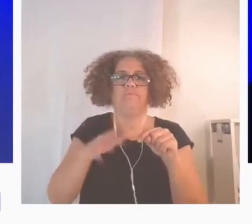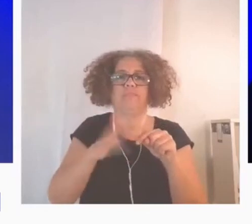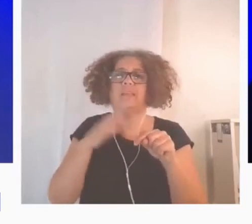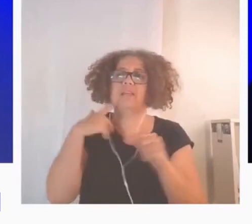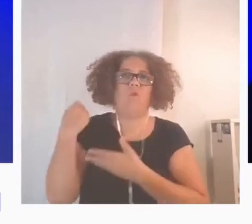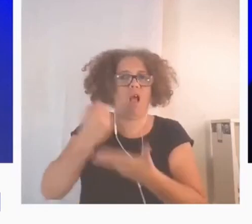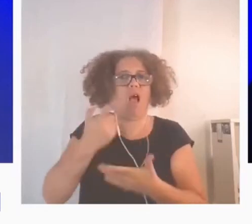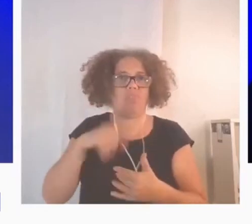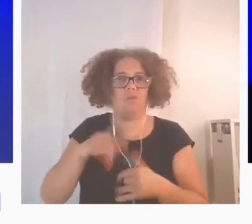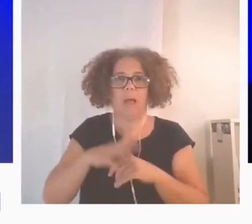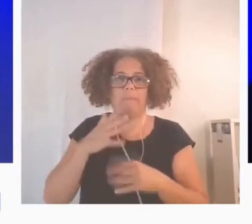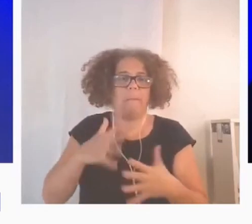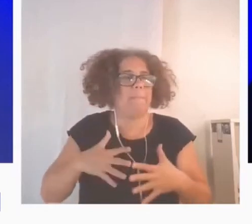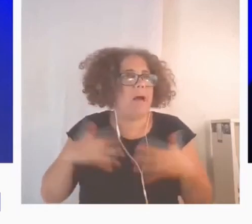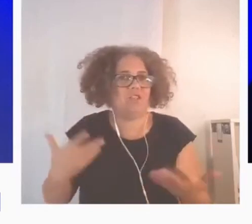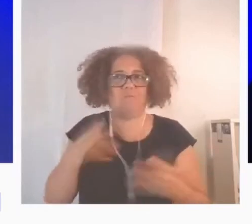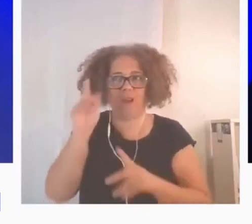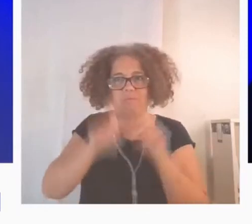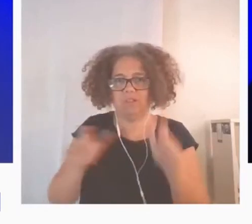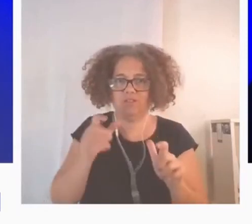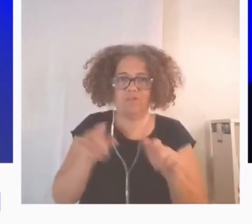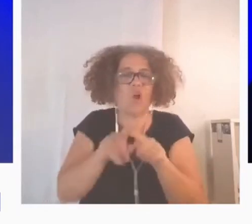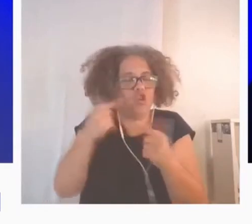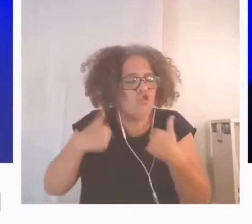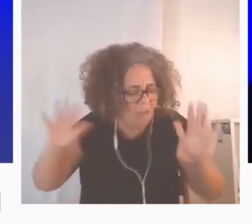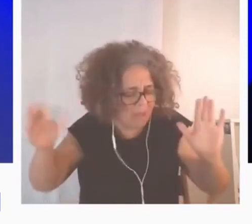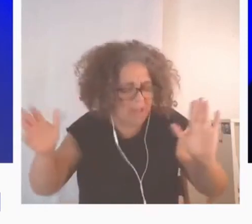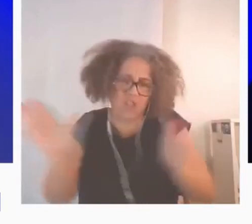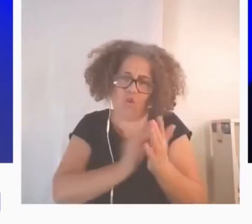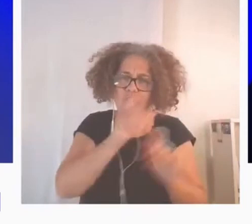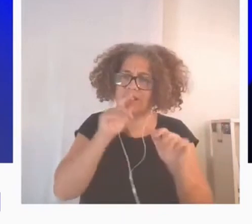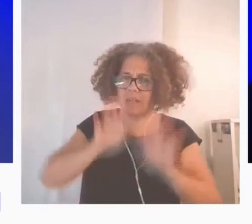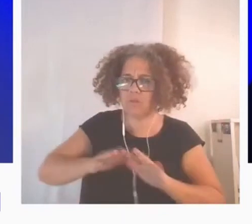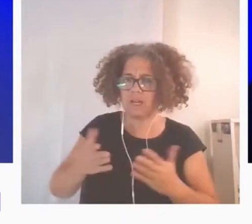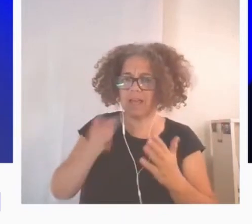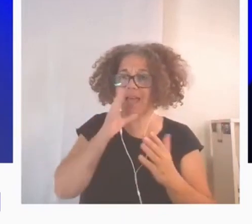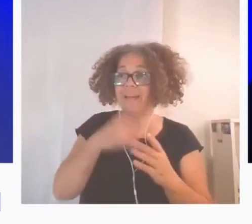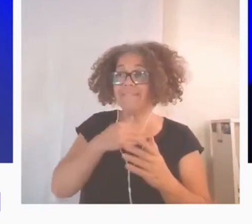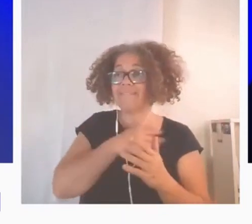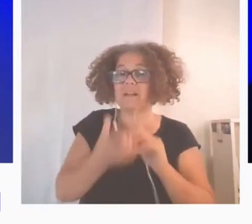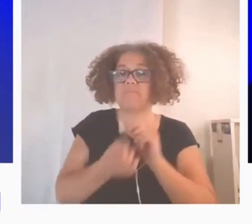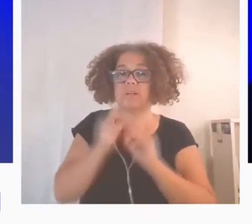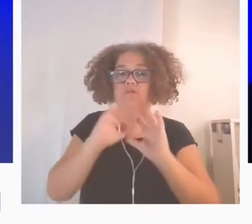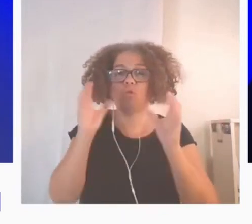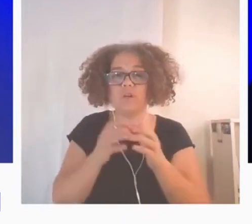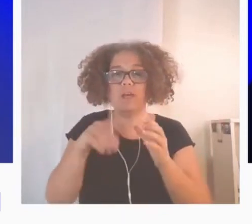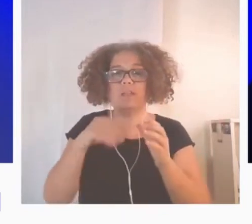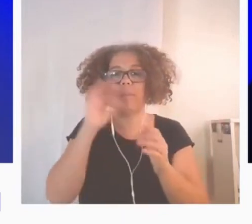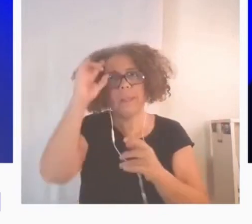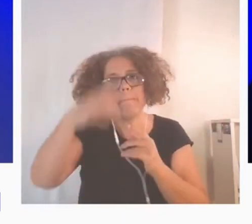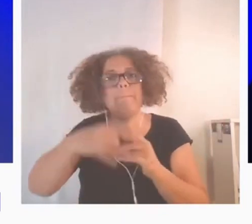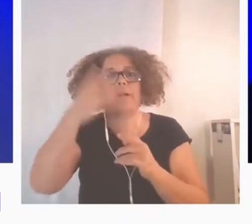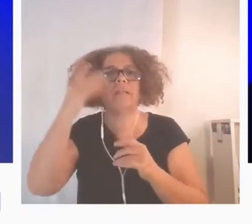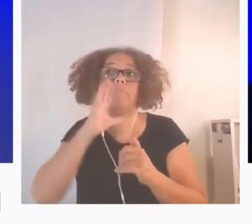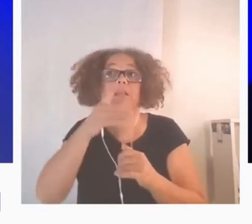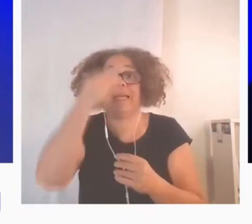una auténtica pasión por las personas, como yo creo que yo también y todos los que estamos aquí. Él quiere construir una comunidad de emprendedores porque cree, confía,